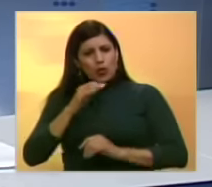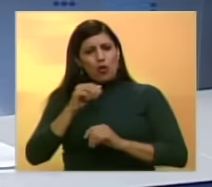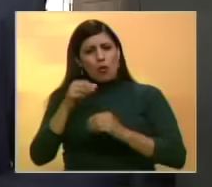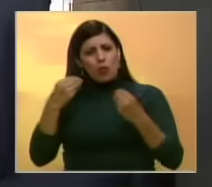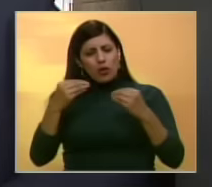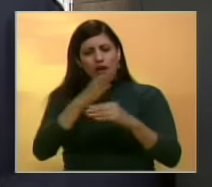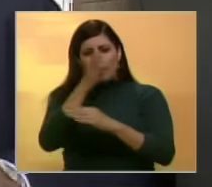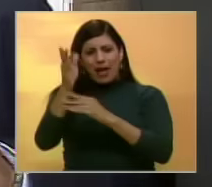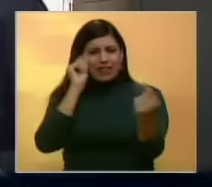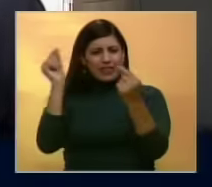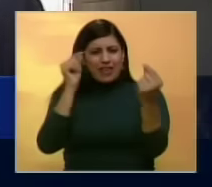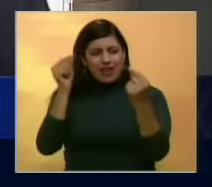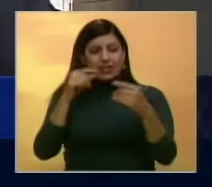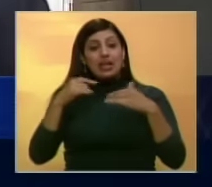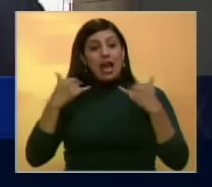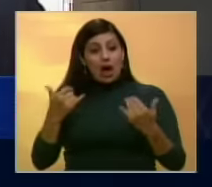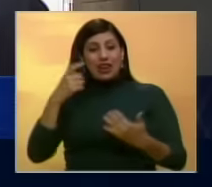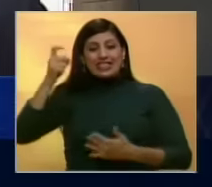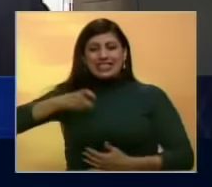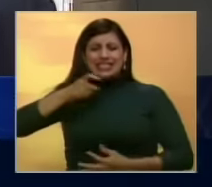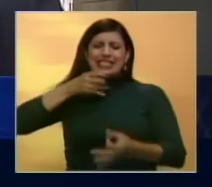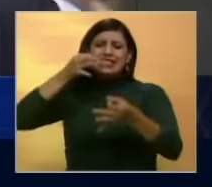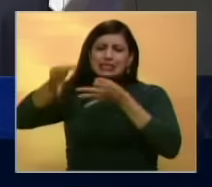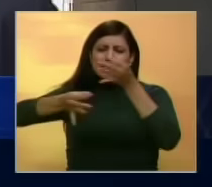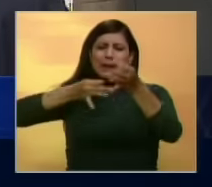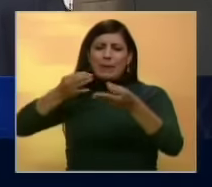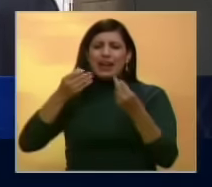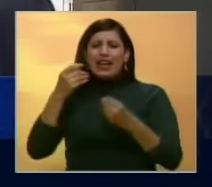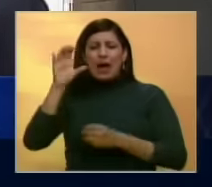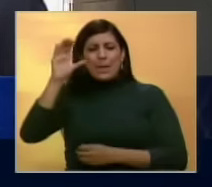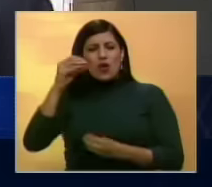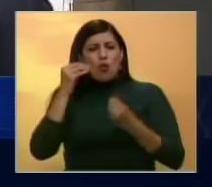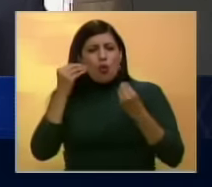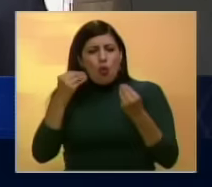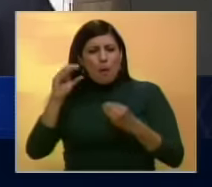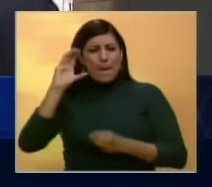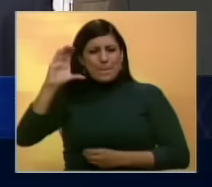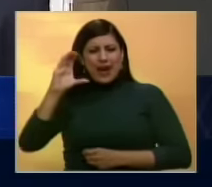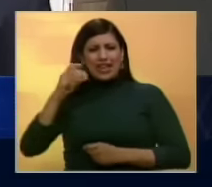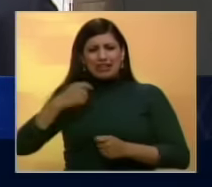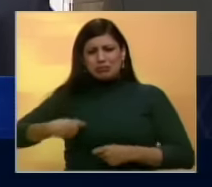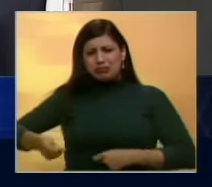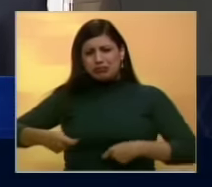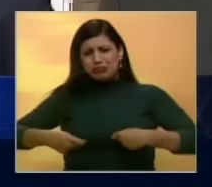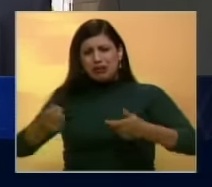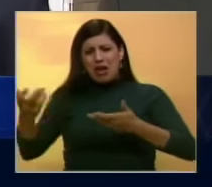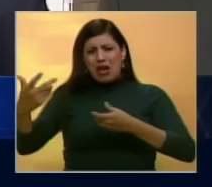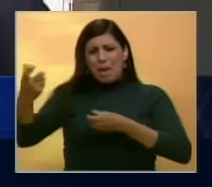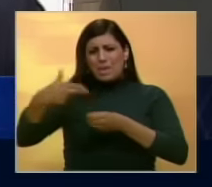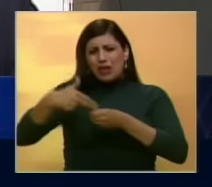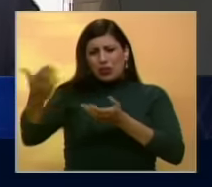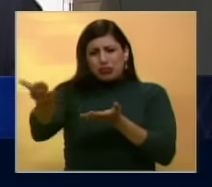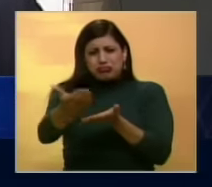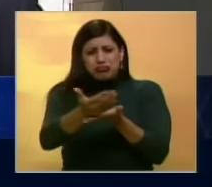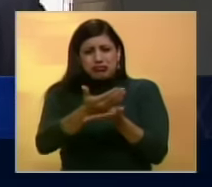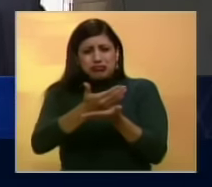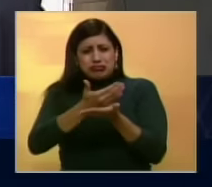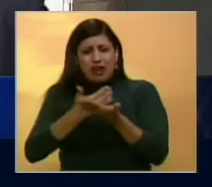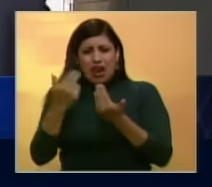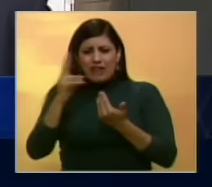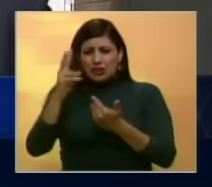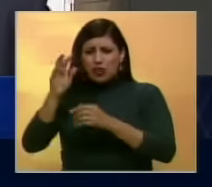debate la necesidad de que se le explique al país como un país que ha manejado la Bonanza petrolera que ha manejado Venezuela